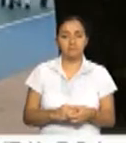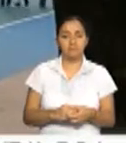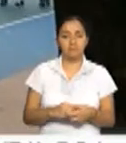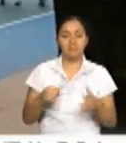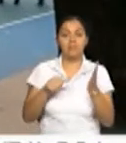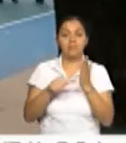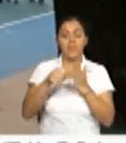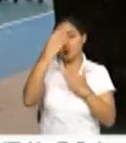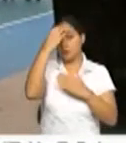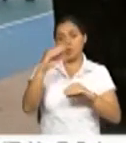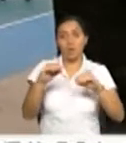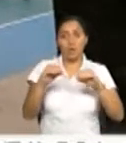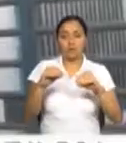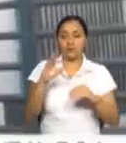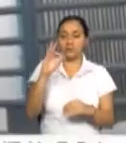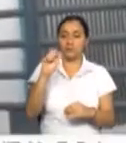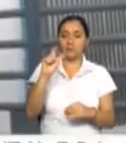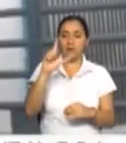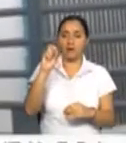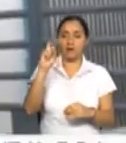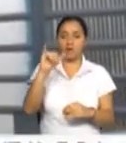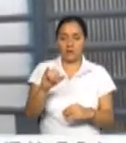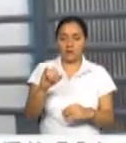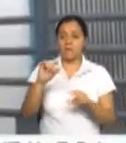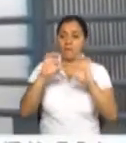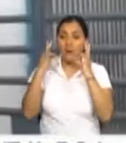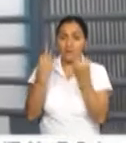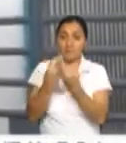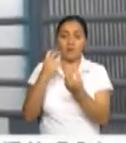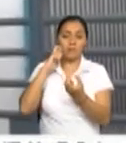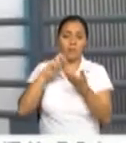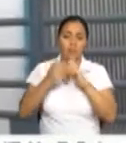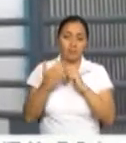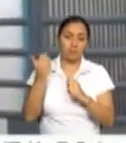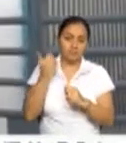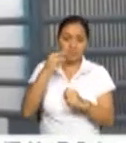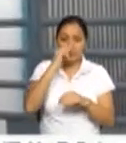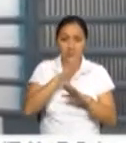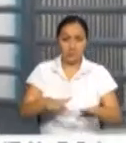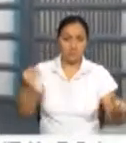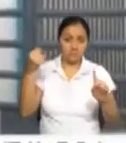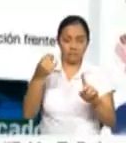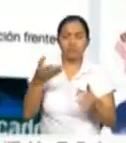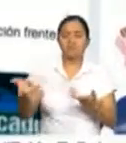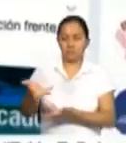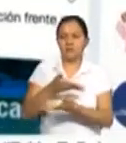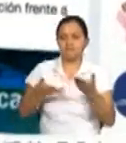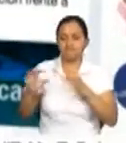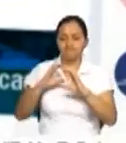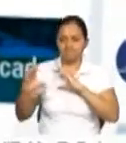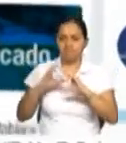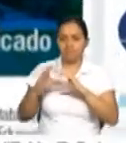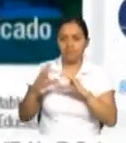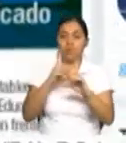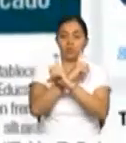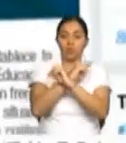el ministro de Educación Fander Falconi se reunió con los familiares de las víctimas de la unidad educativa réplica Aguirre Abad de Guayaquil. En la cuenta de Twitter